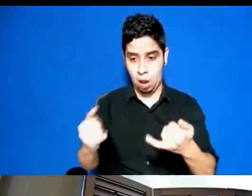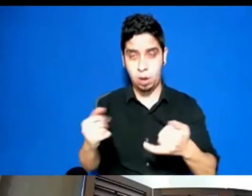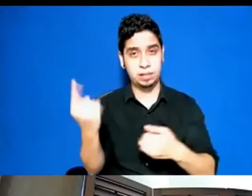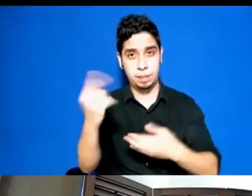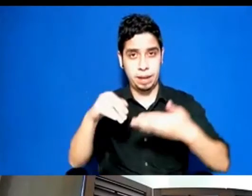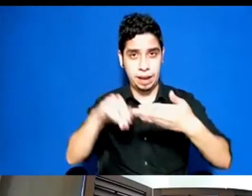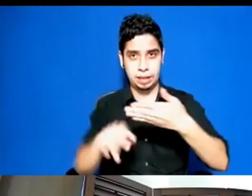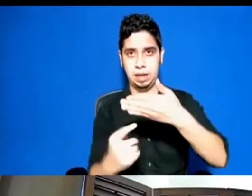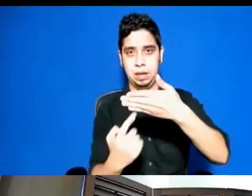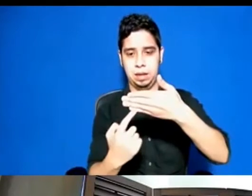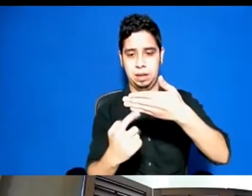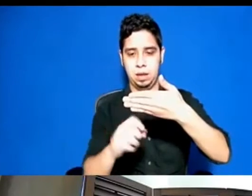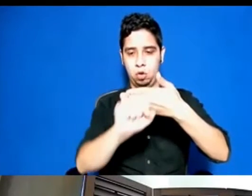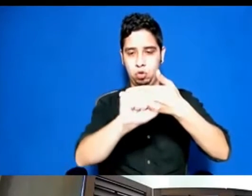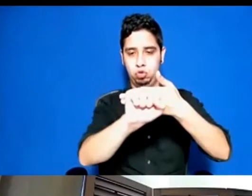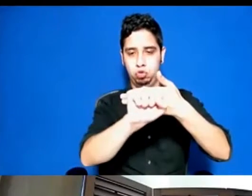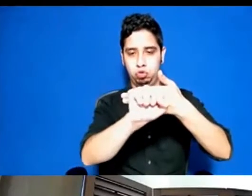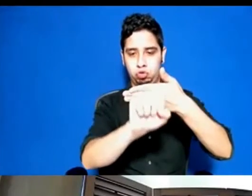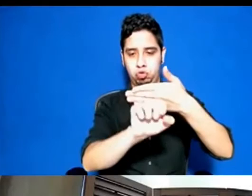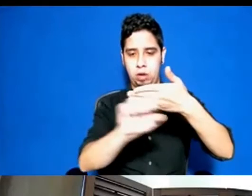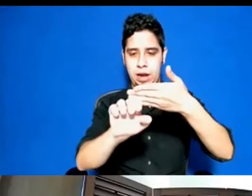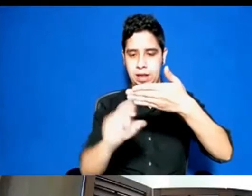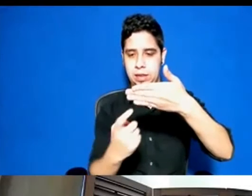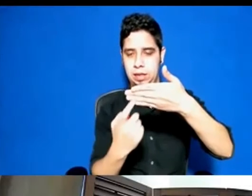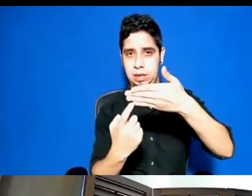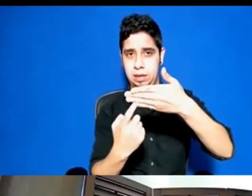el sureste, o sea, sería Guayama,